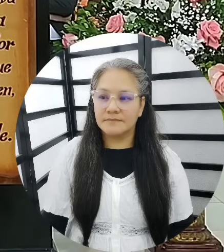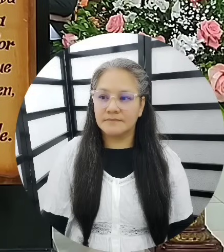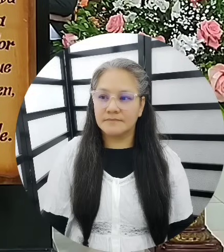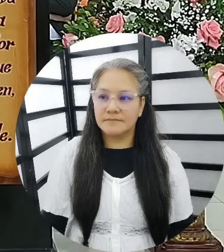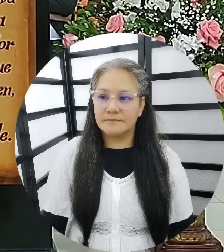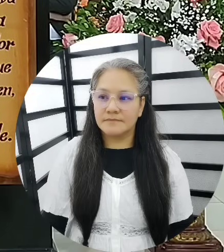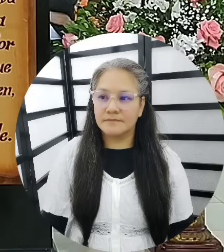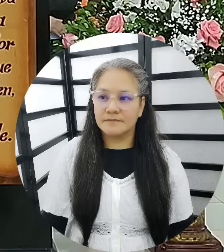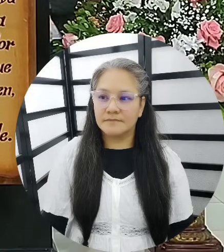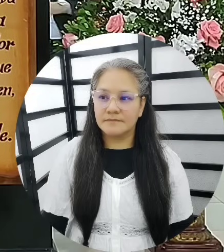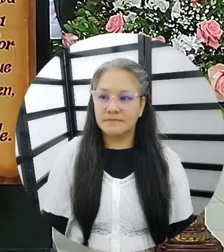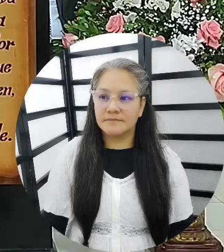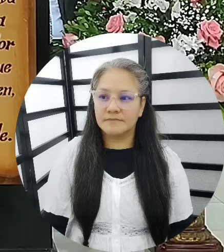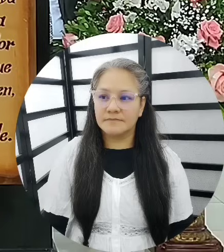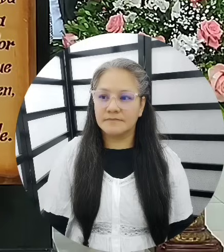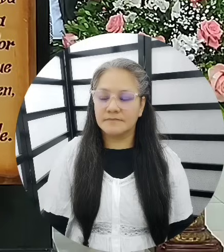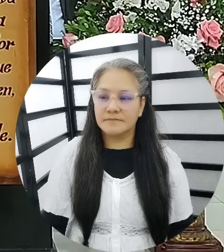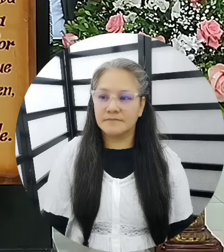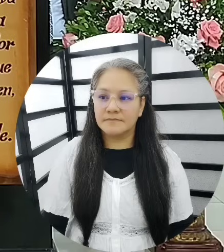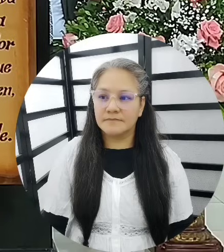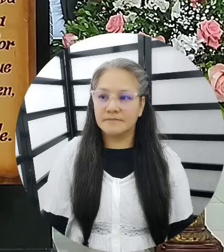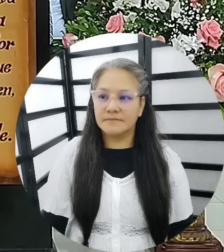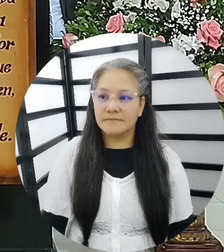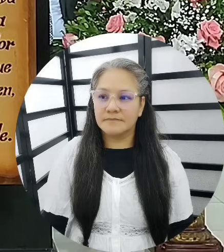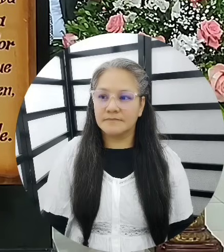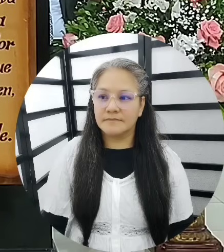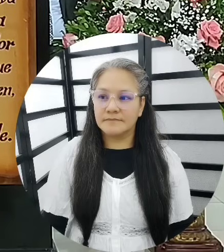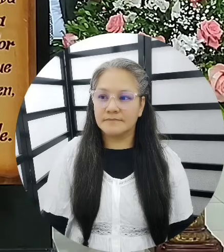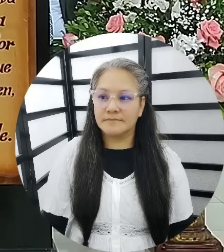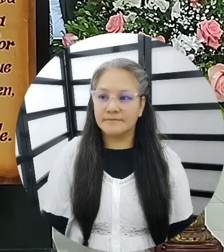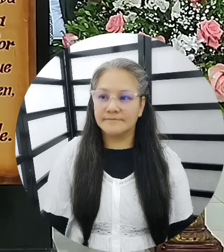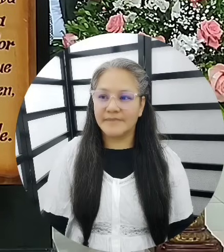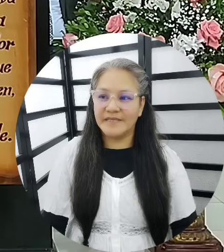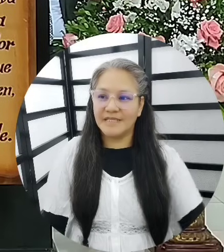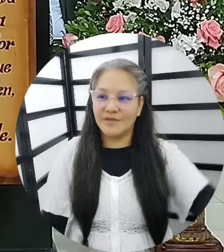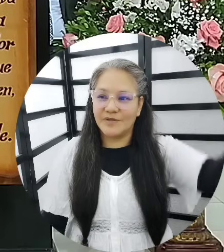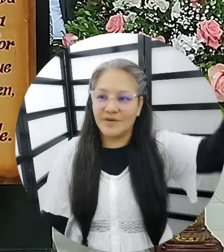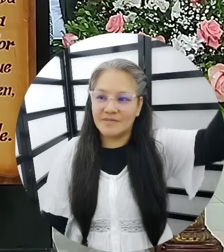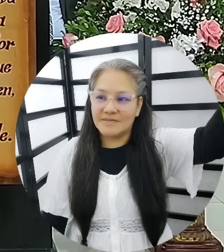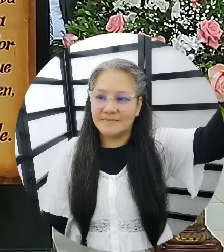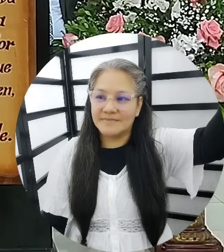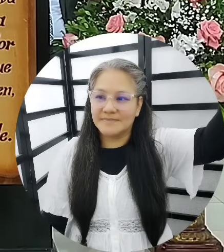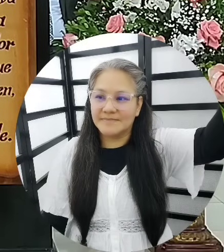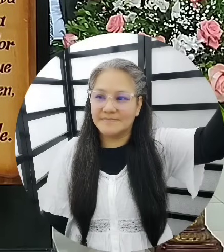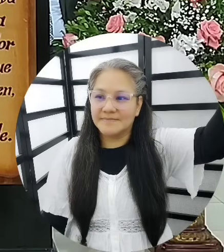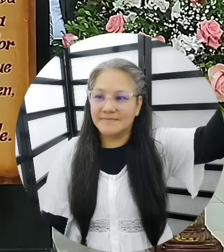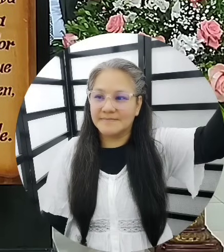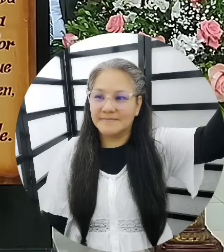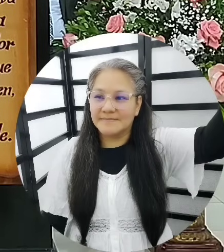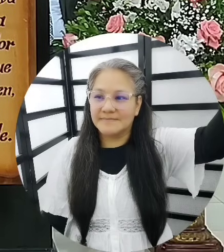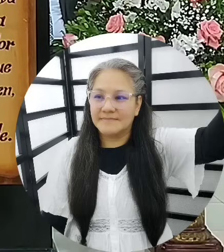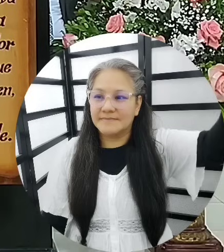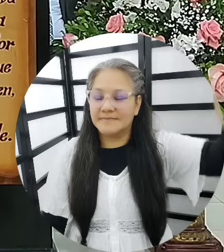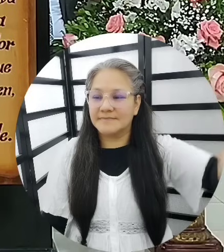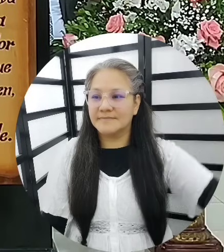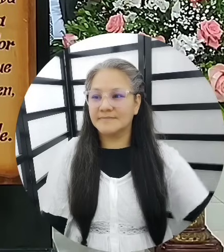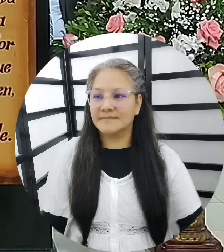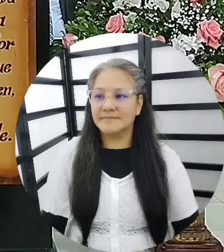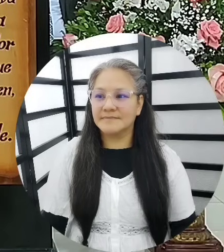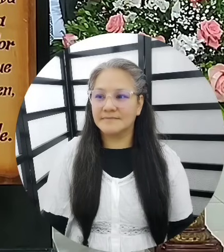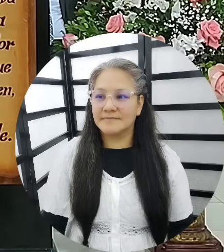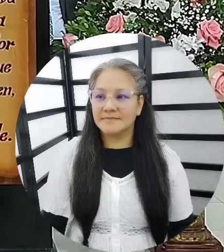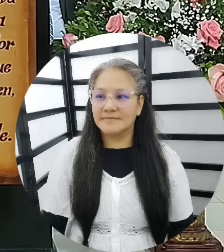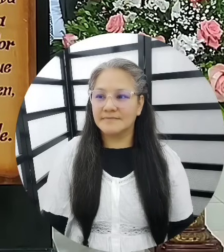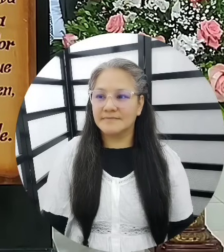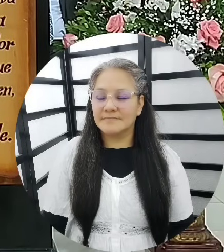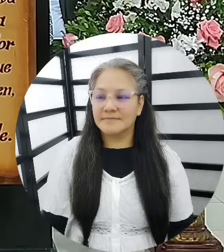y Dios puso en mi corazón, ya hacía tiempo que había puesto en mi corazón algo por este país. Y hermano, yo me vine,